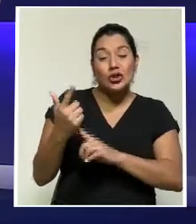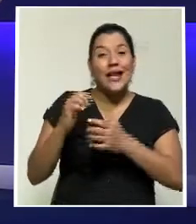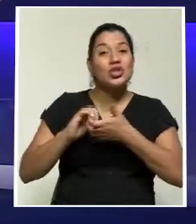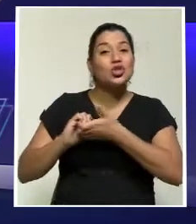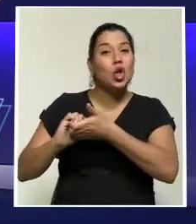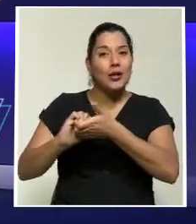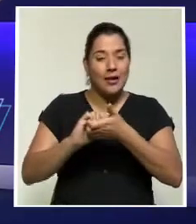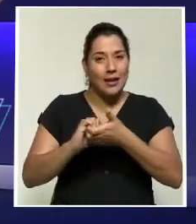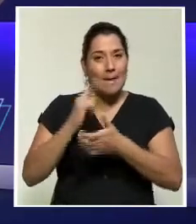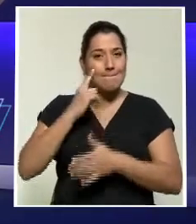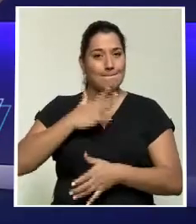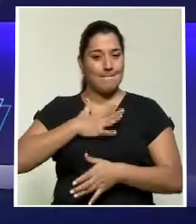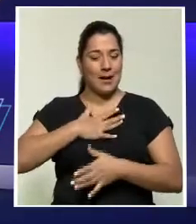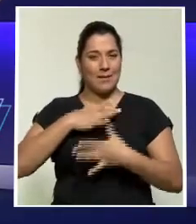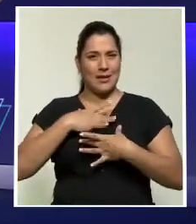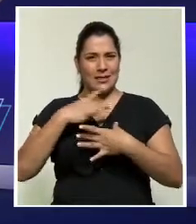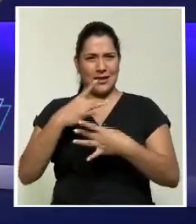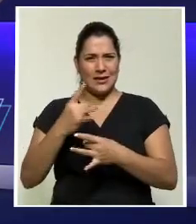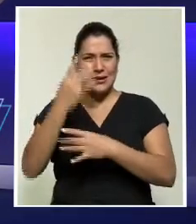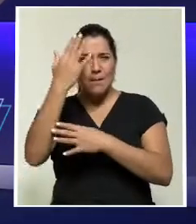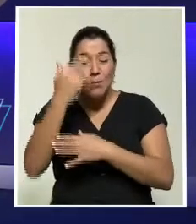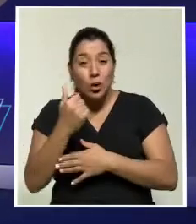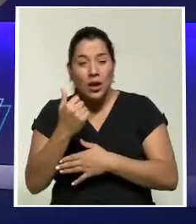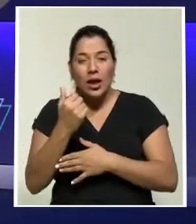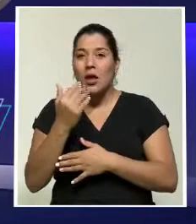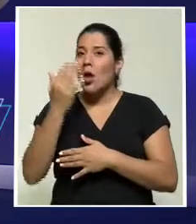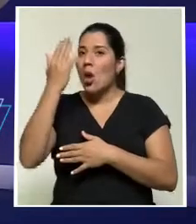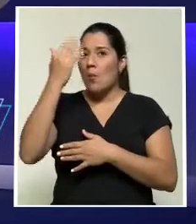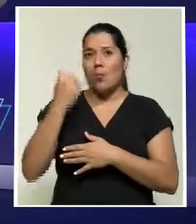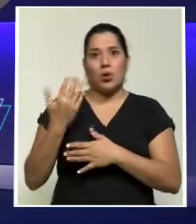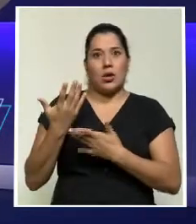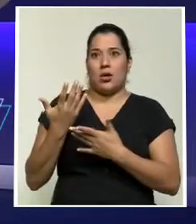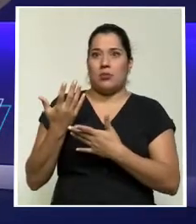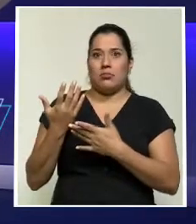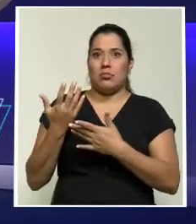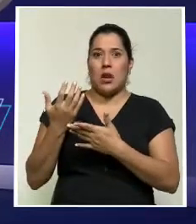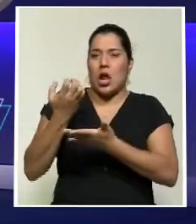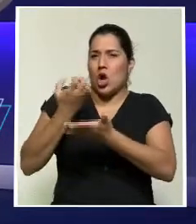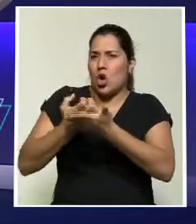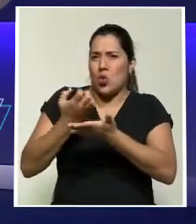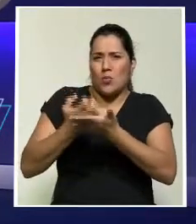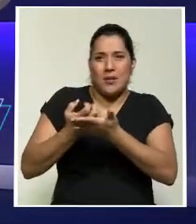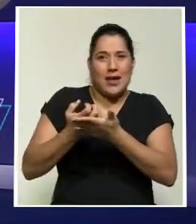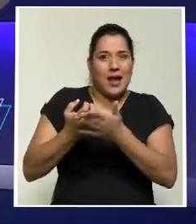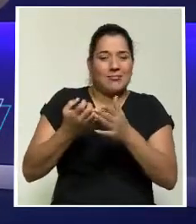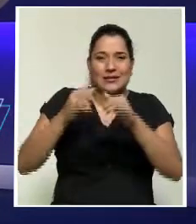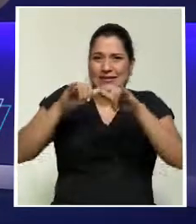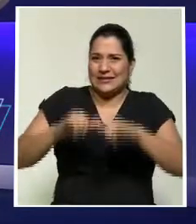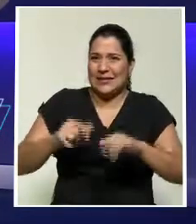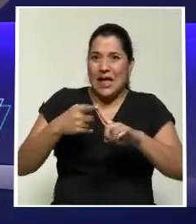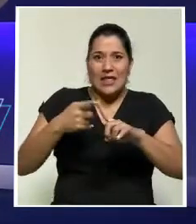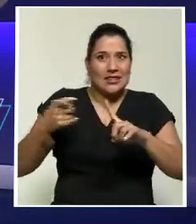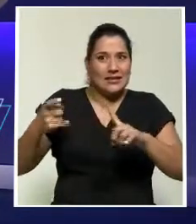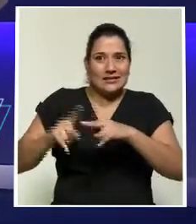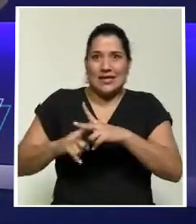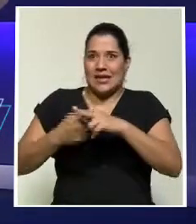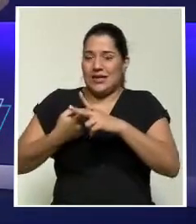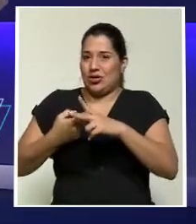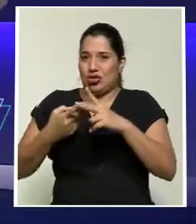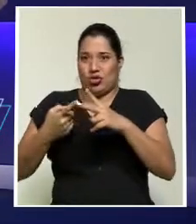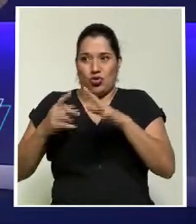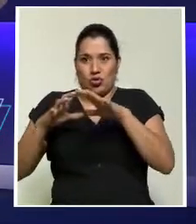porque las prácticas existen desde que existe la humanidad, pero es más recientemente, hace